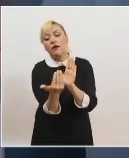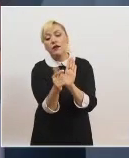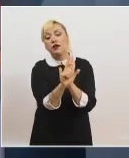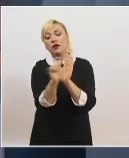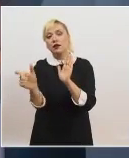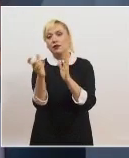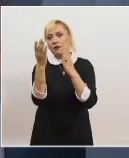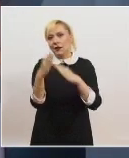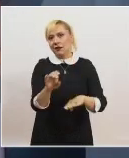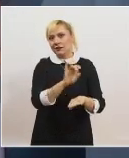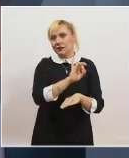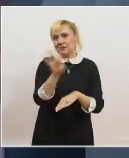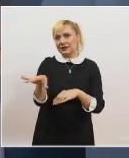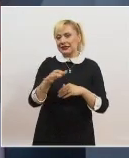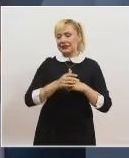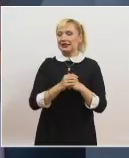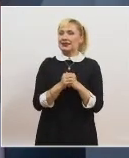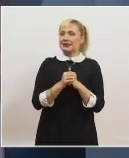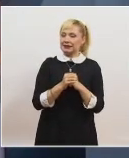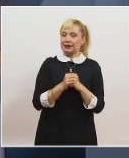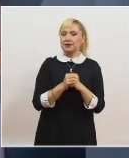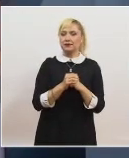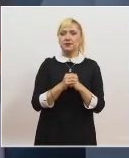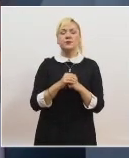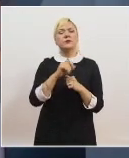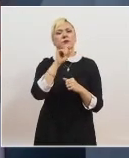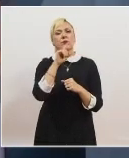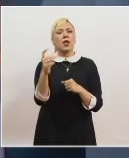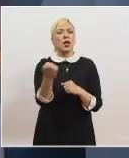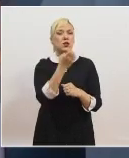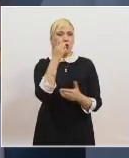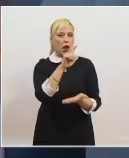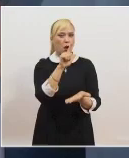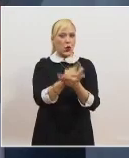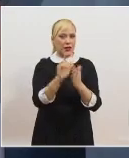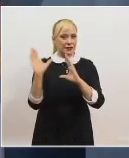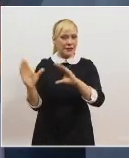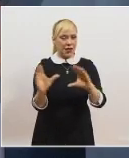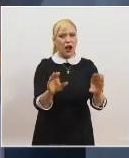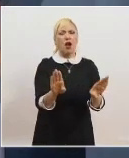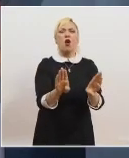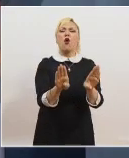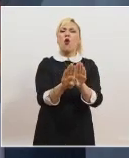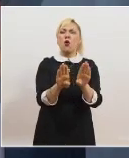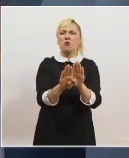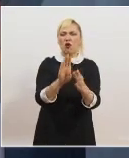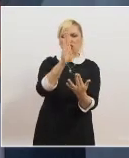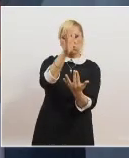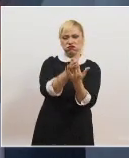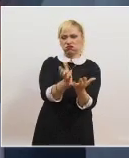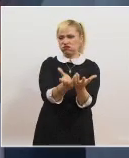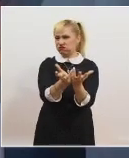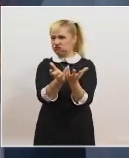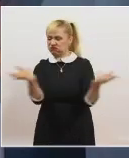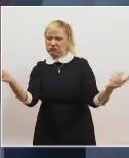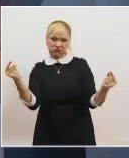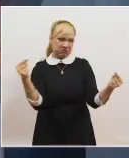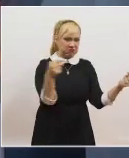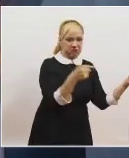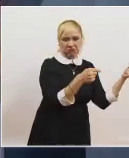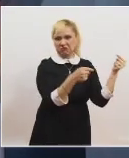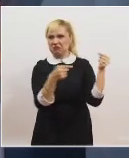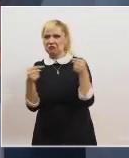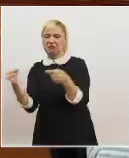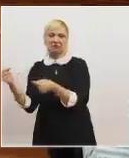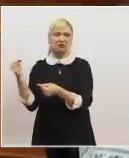En la Escuela Judicial se abordó el tema del populismo y la polarización y los efectos que tiene en el sistema democrático.